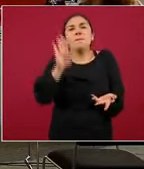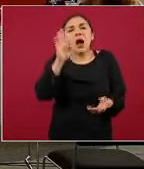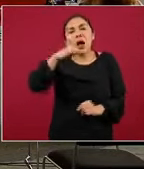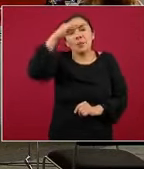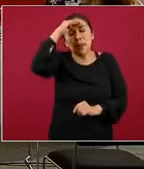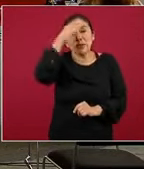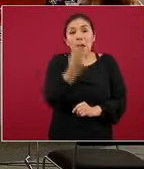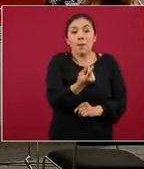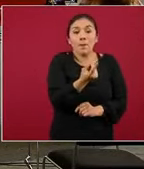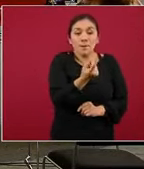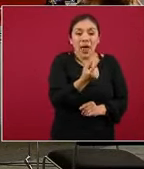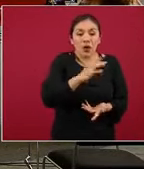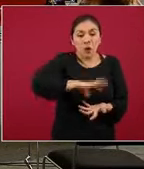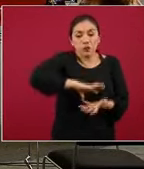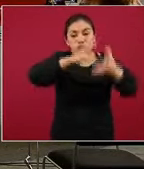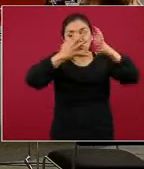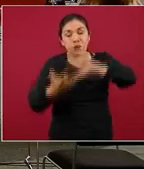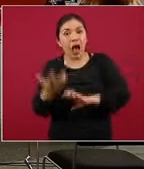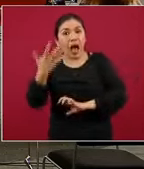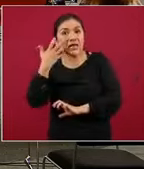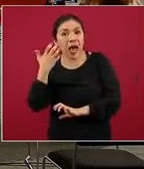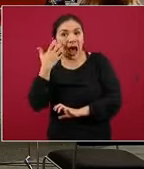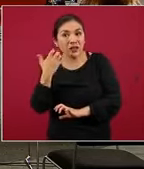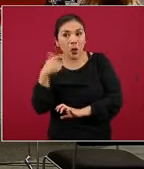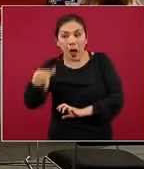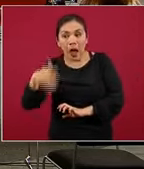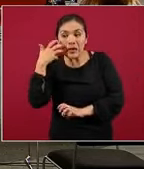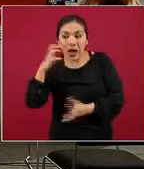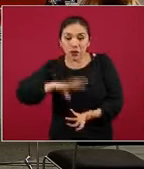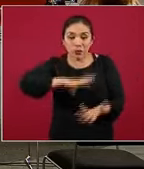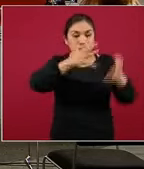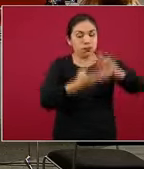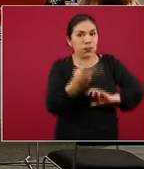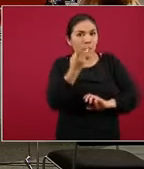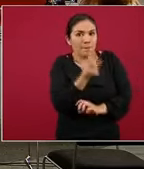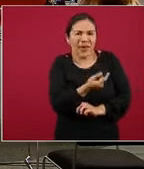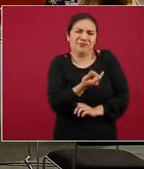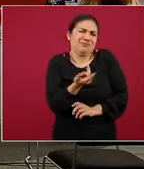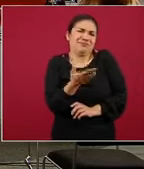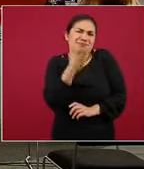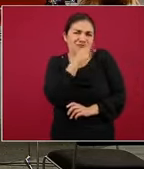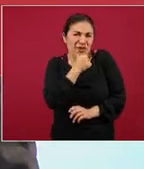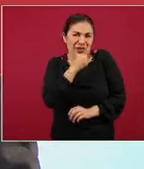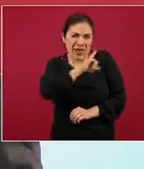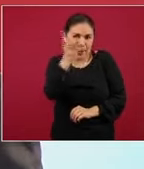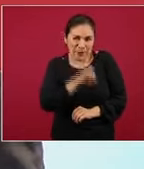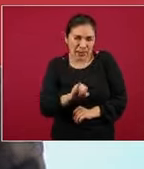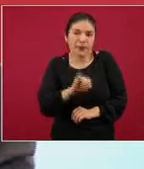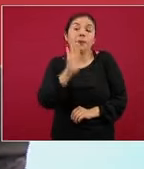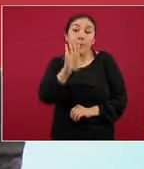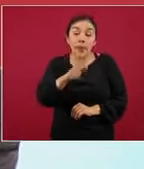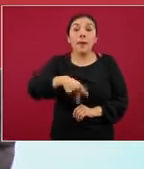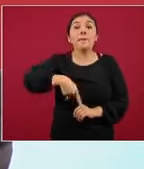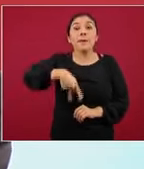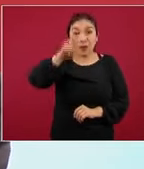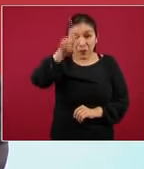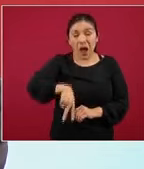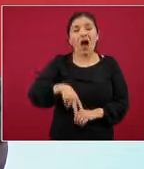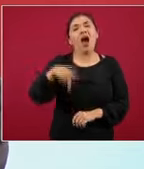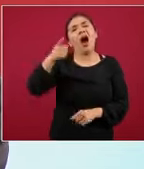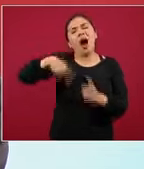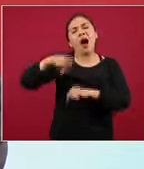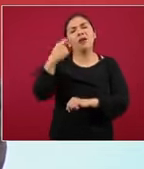que un perro se transforma en un gato y un gato se transforma en un perro. No hay manera. Ahora, lo cierto es que en la práctica